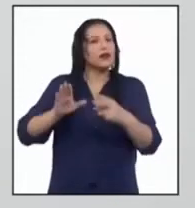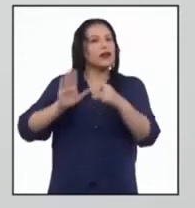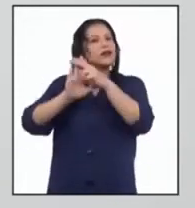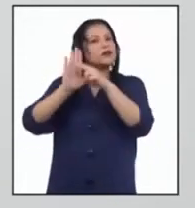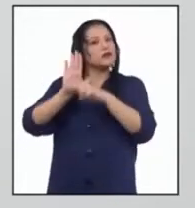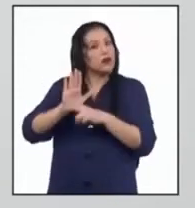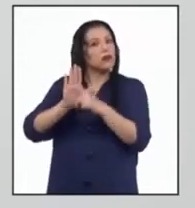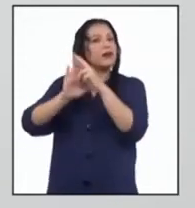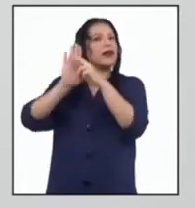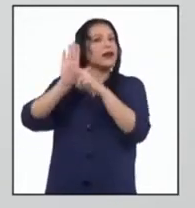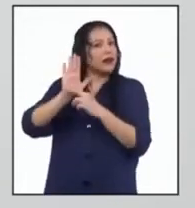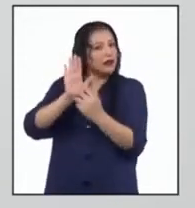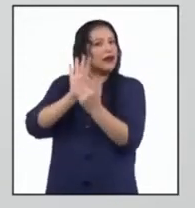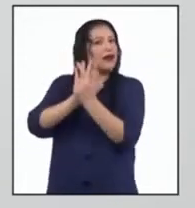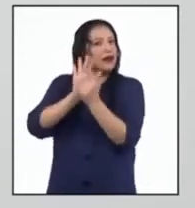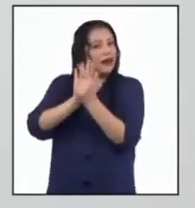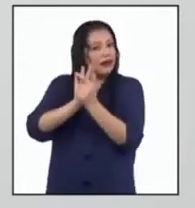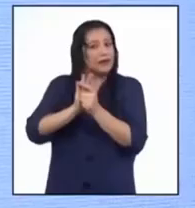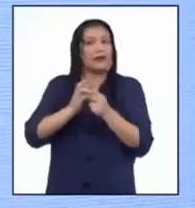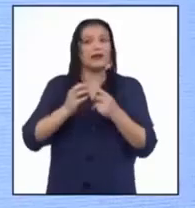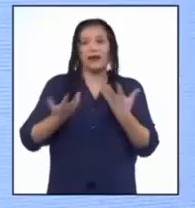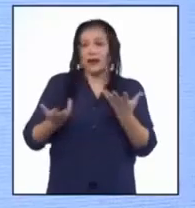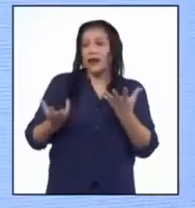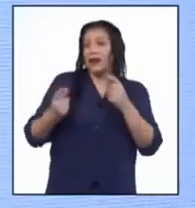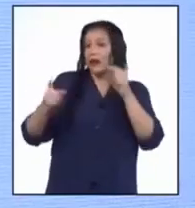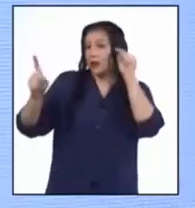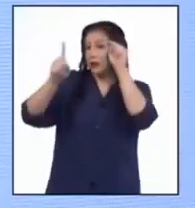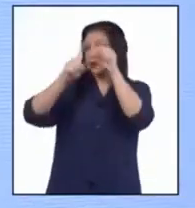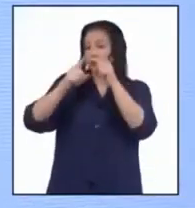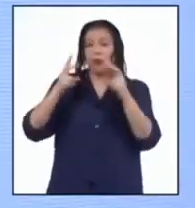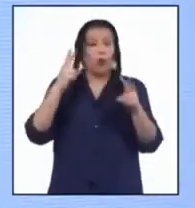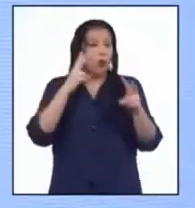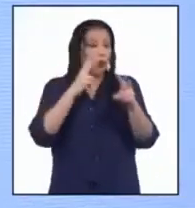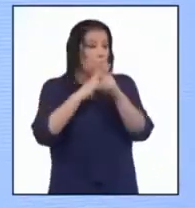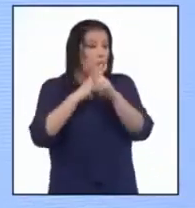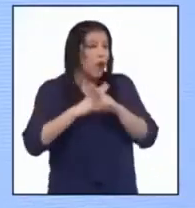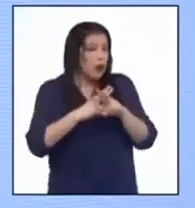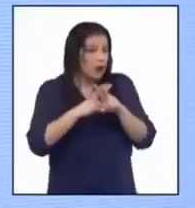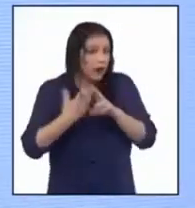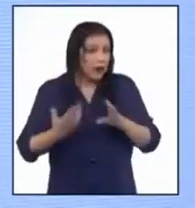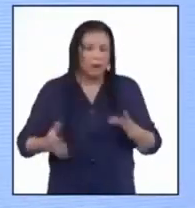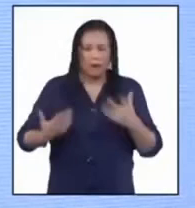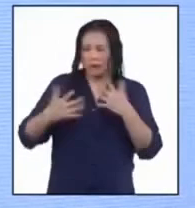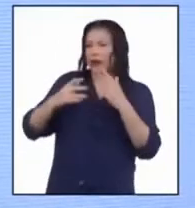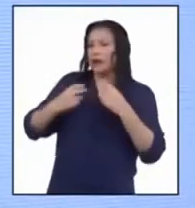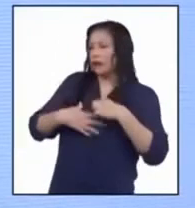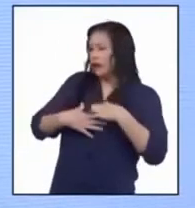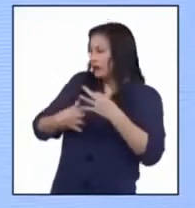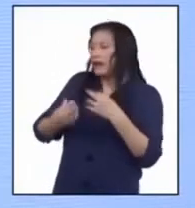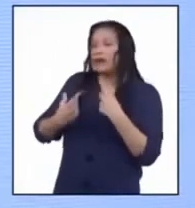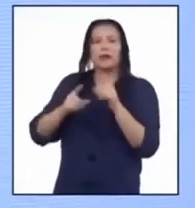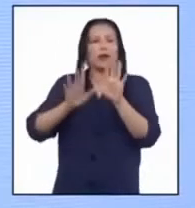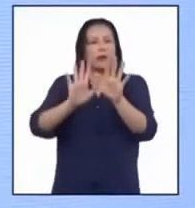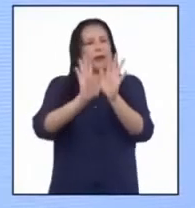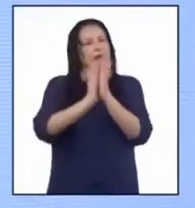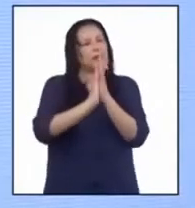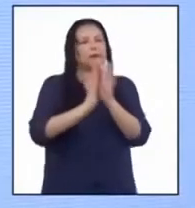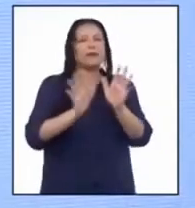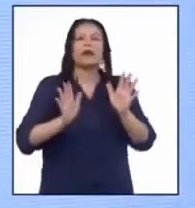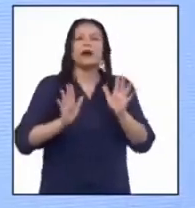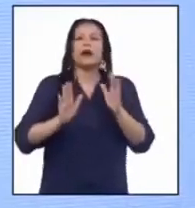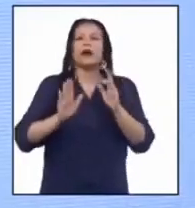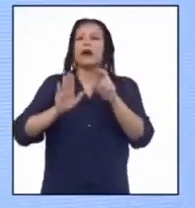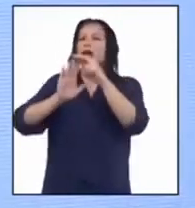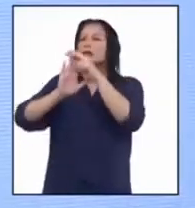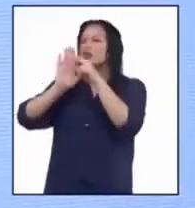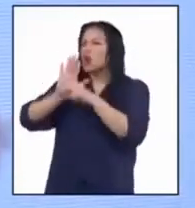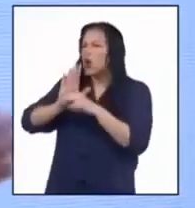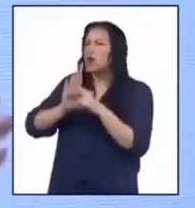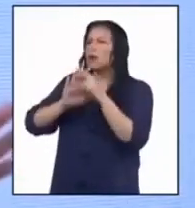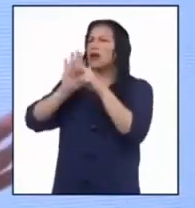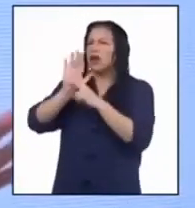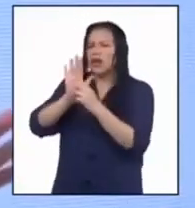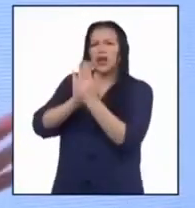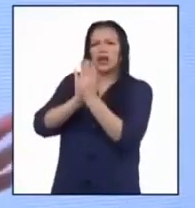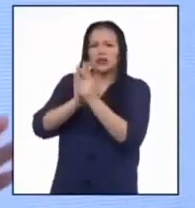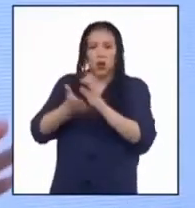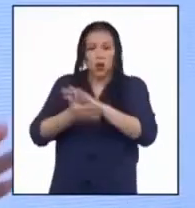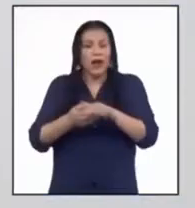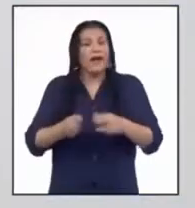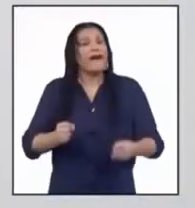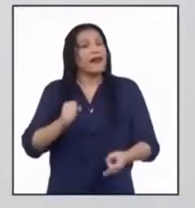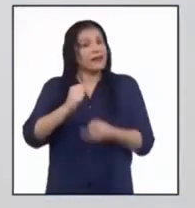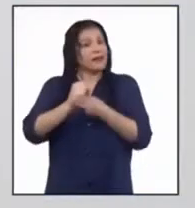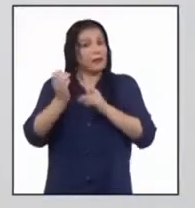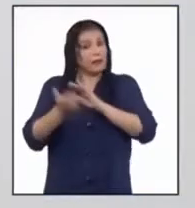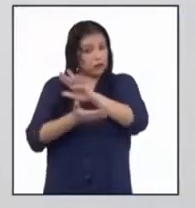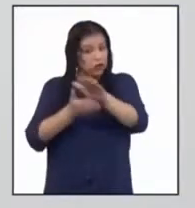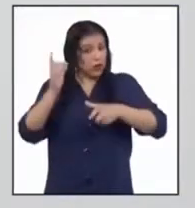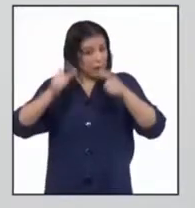que buscan cuidarnos. Qué interesante, pero una cosa, profe, ¿las normas legales son garantías para todas las personas por